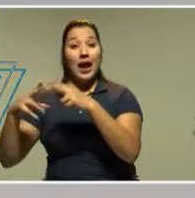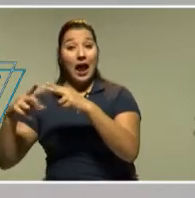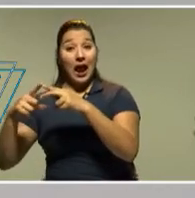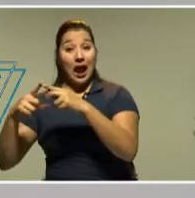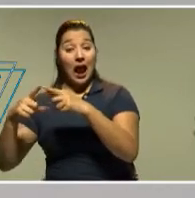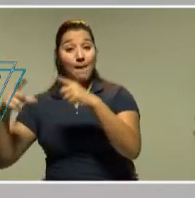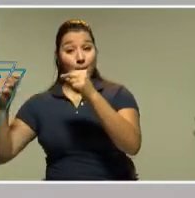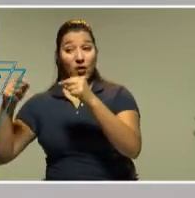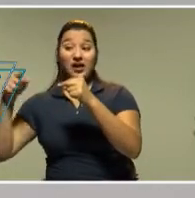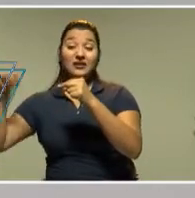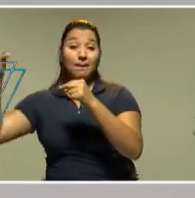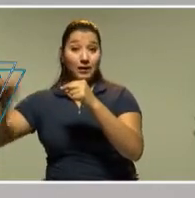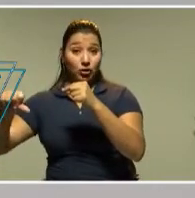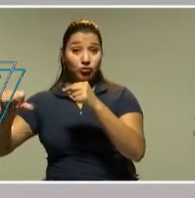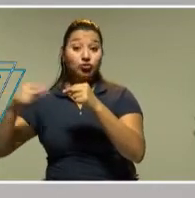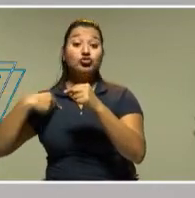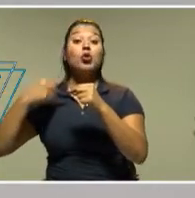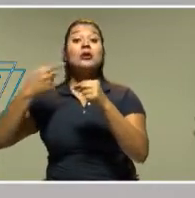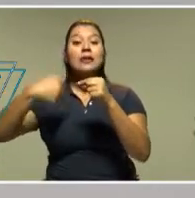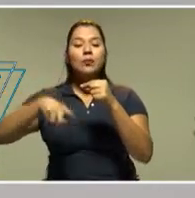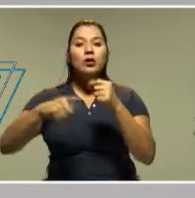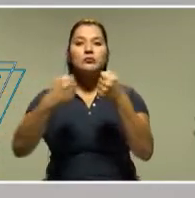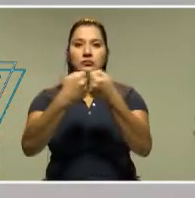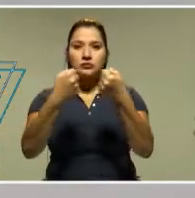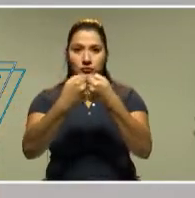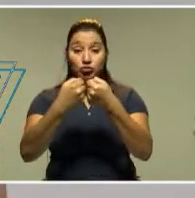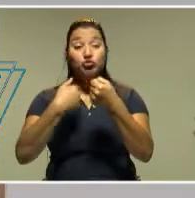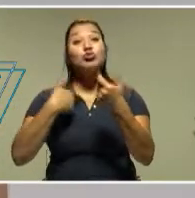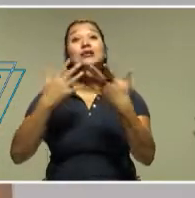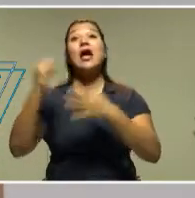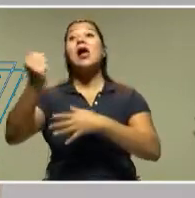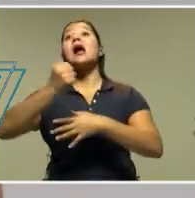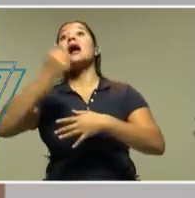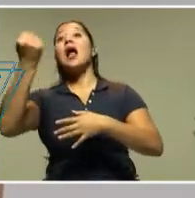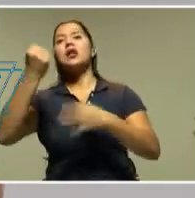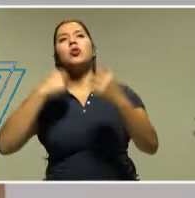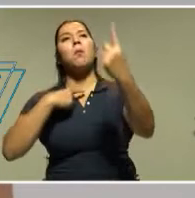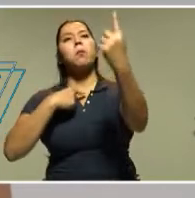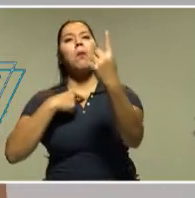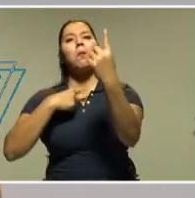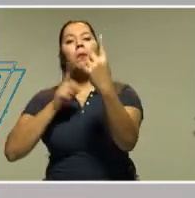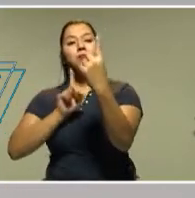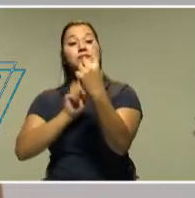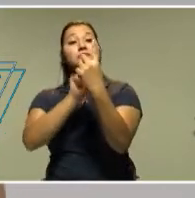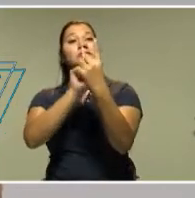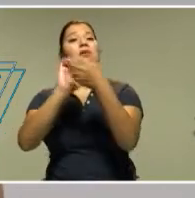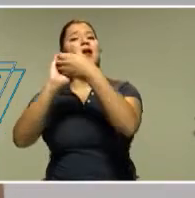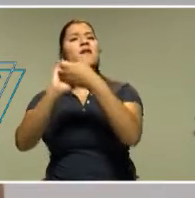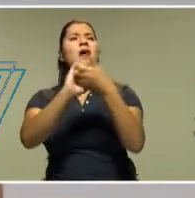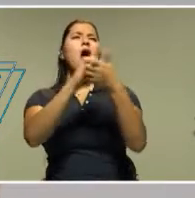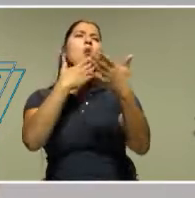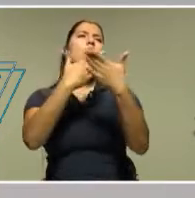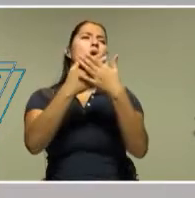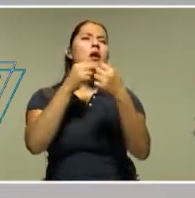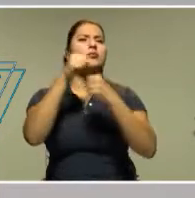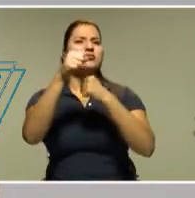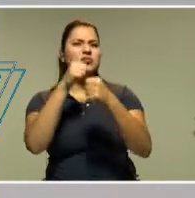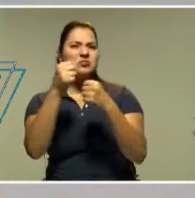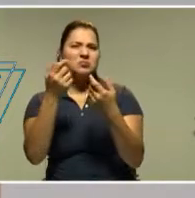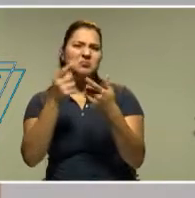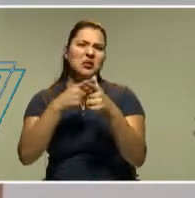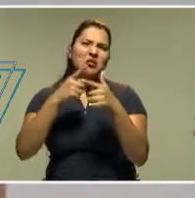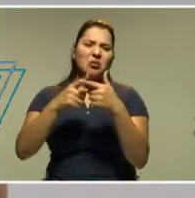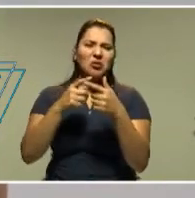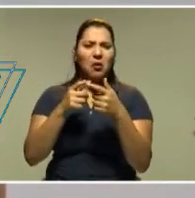día yo peleé, y ella cuando bajé me felicitó, que muy buena pelea, y fuimos amigas, como que luego me escribió